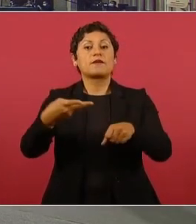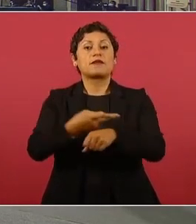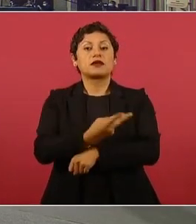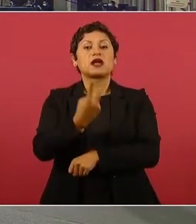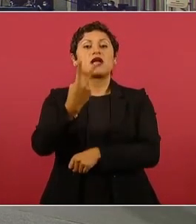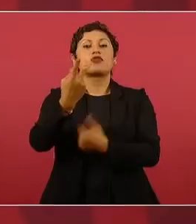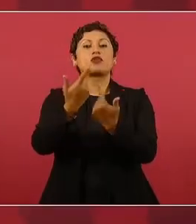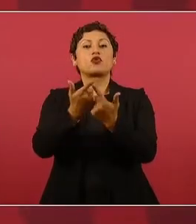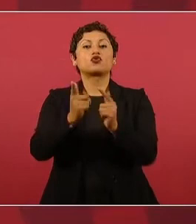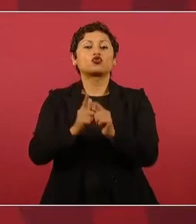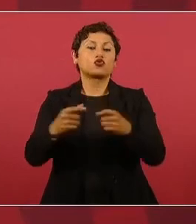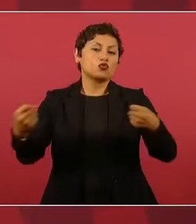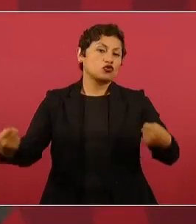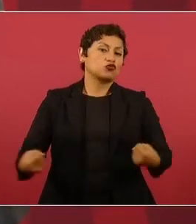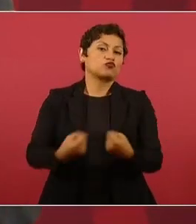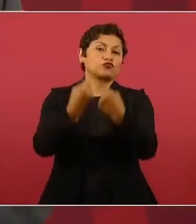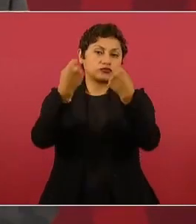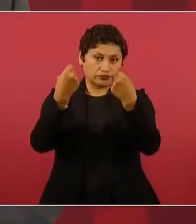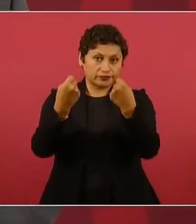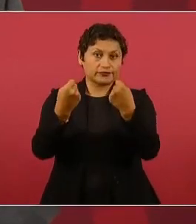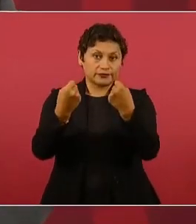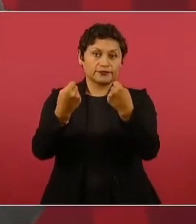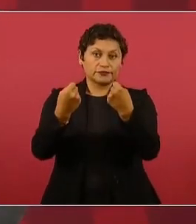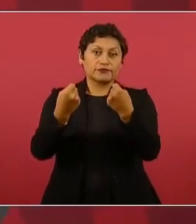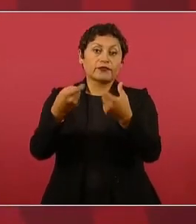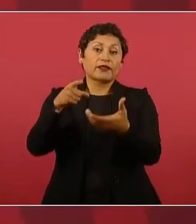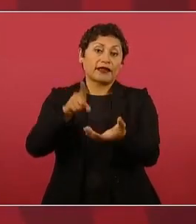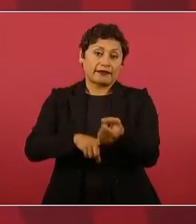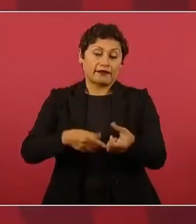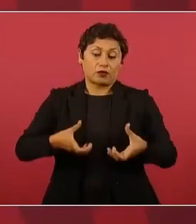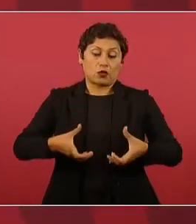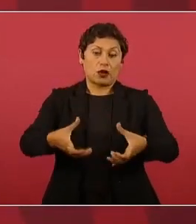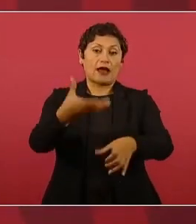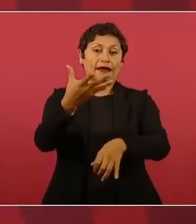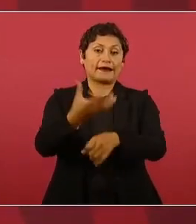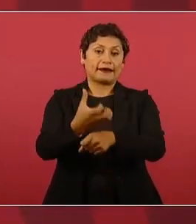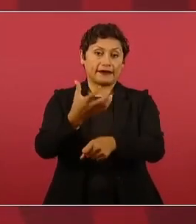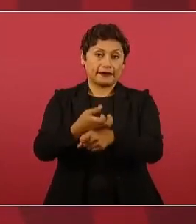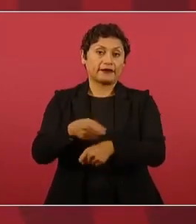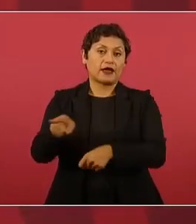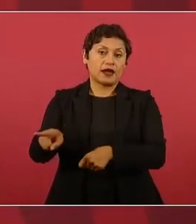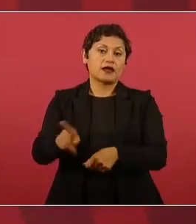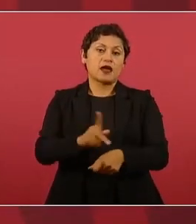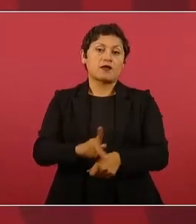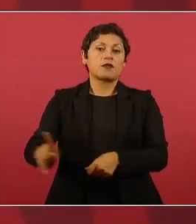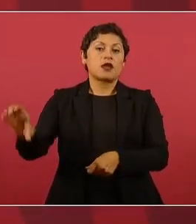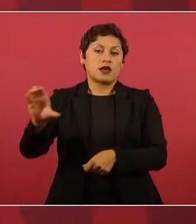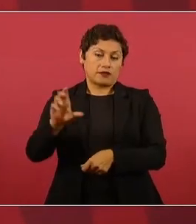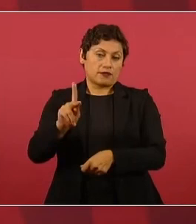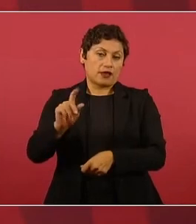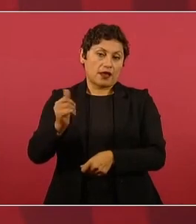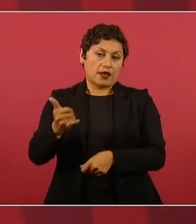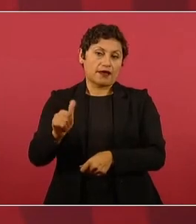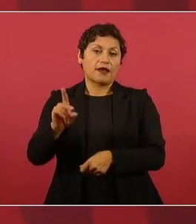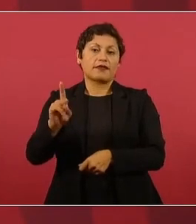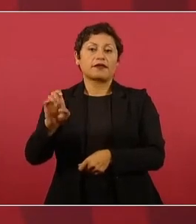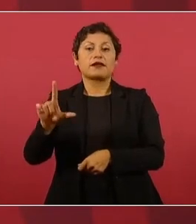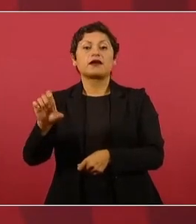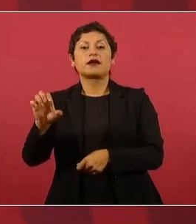un enfrentamiento de 2 grupos en la Quinta Avenida, en Playa del Carmen.